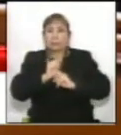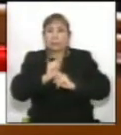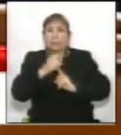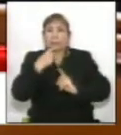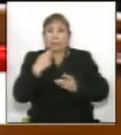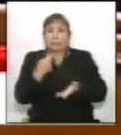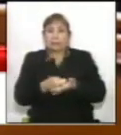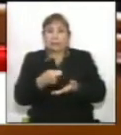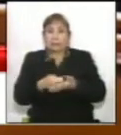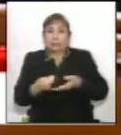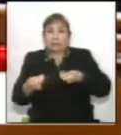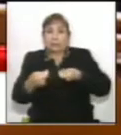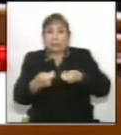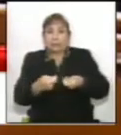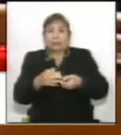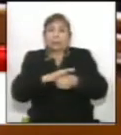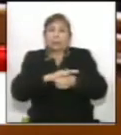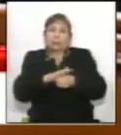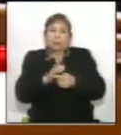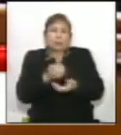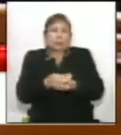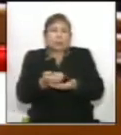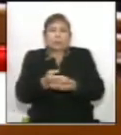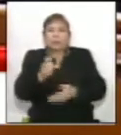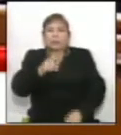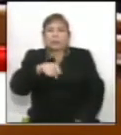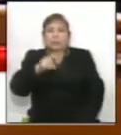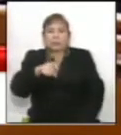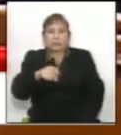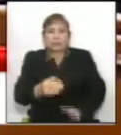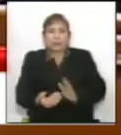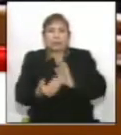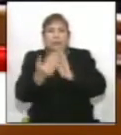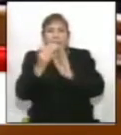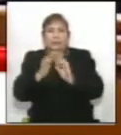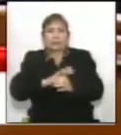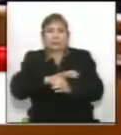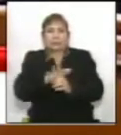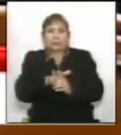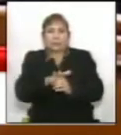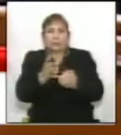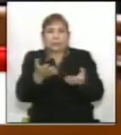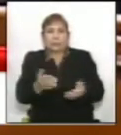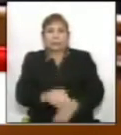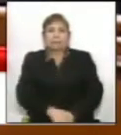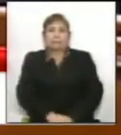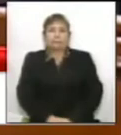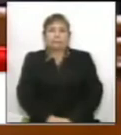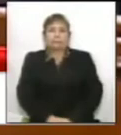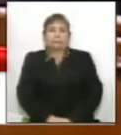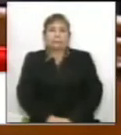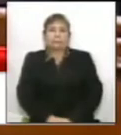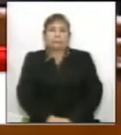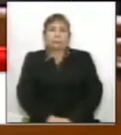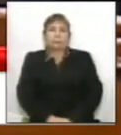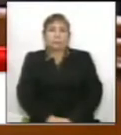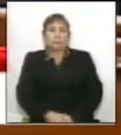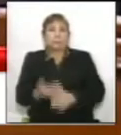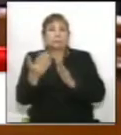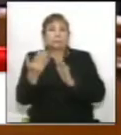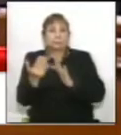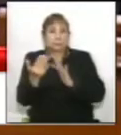ingreso les permitirá poder cubrir sus gastos necesarios frente a la lucha contra la pandemia COVID-19.